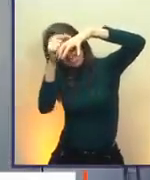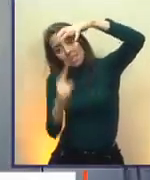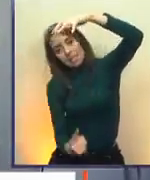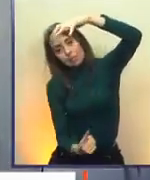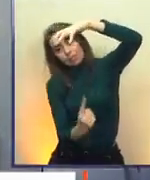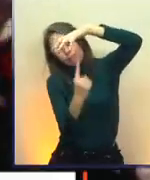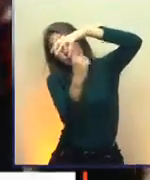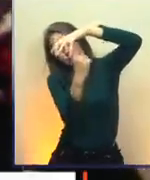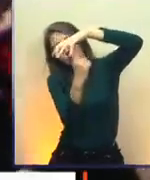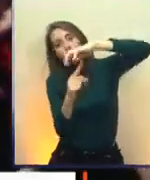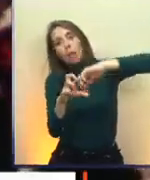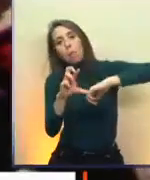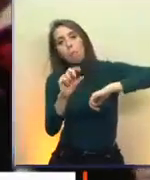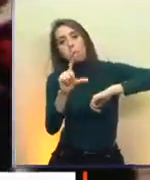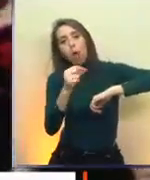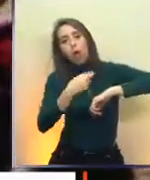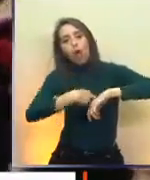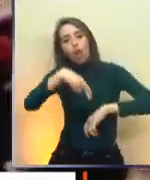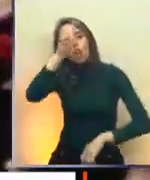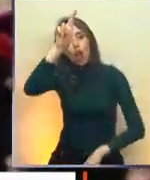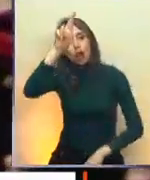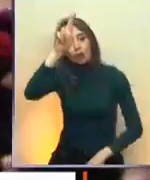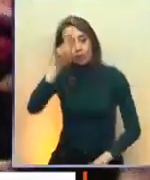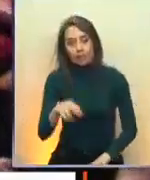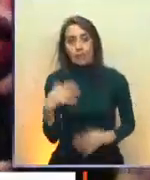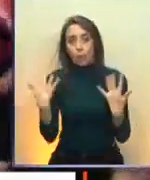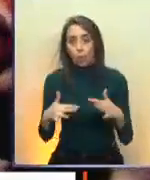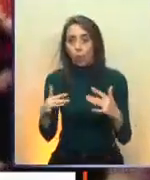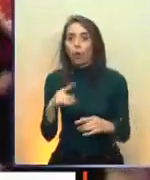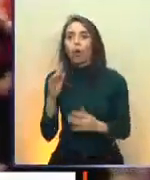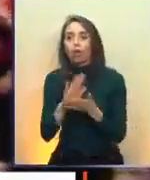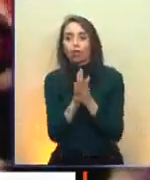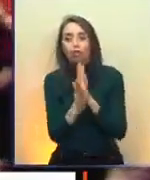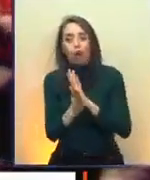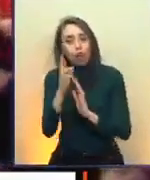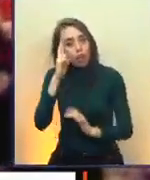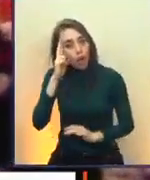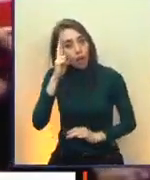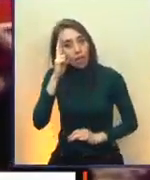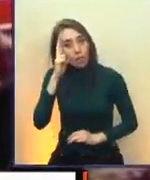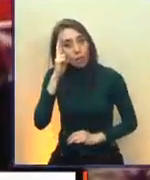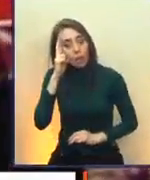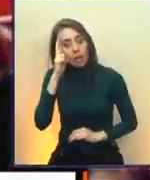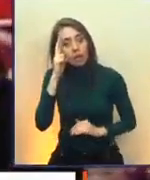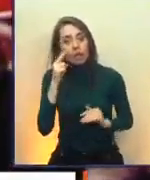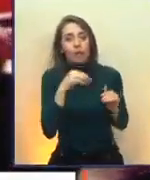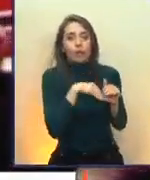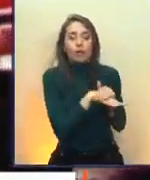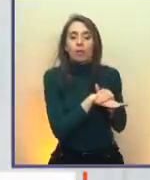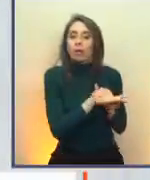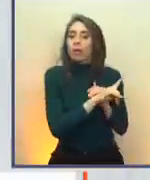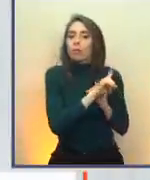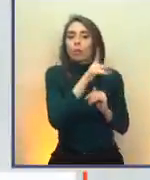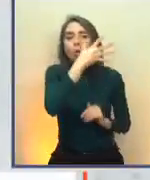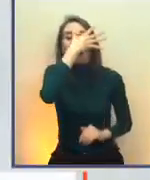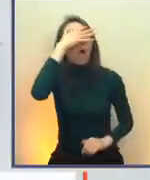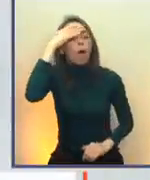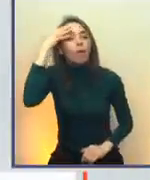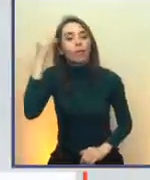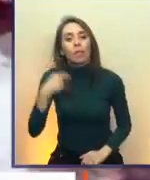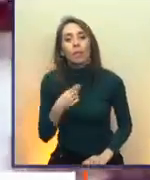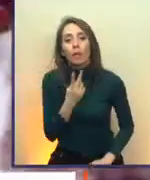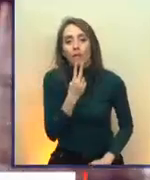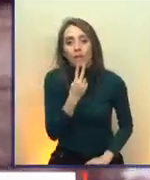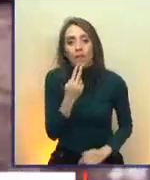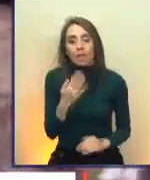hostil Polo Norte. Todos estos recuerdos forman parte de algo inolvidable en la vida. Estar